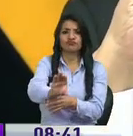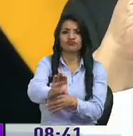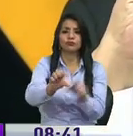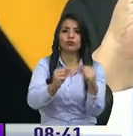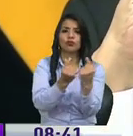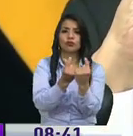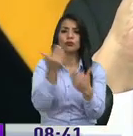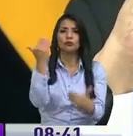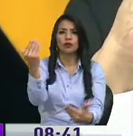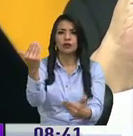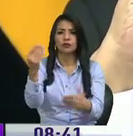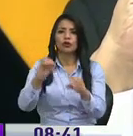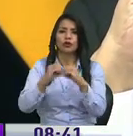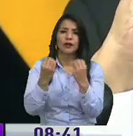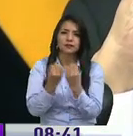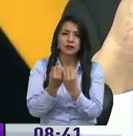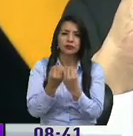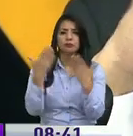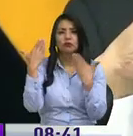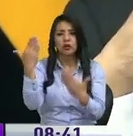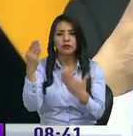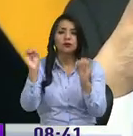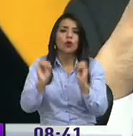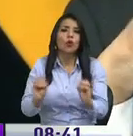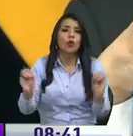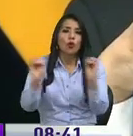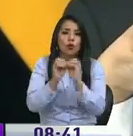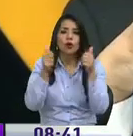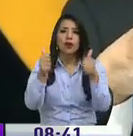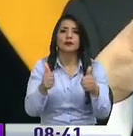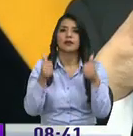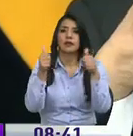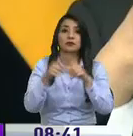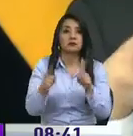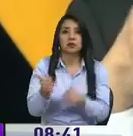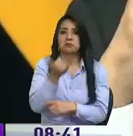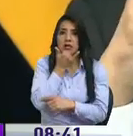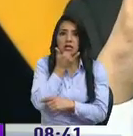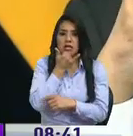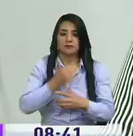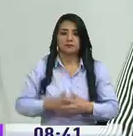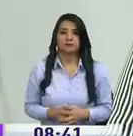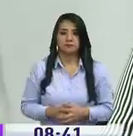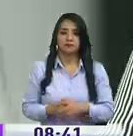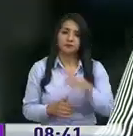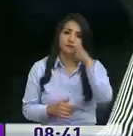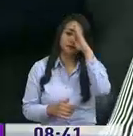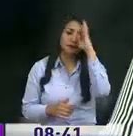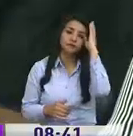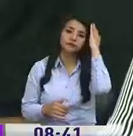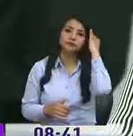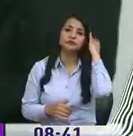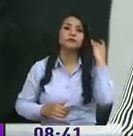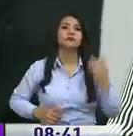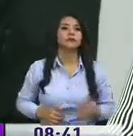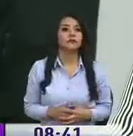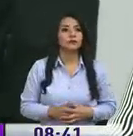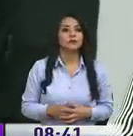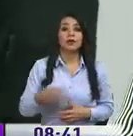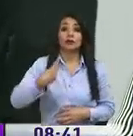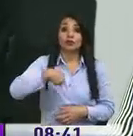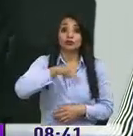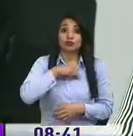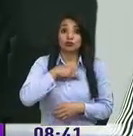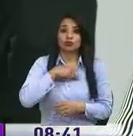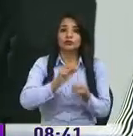movimientos, partidos y personas en forma ilícita y con sevicia. Nosotros promovemos dentro de los